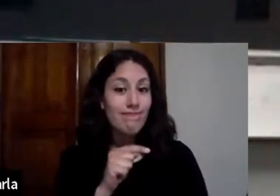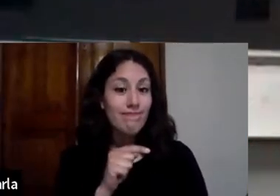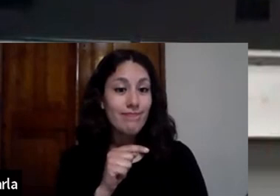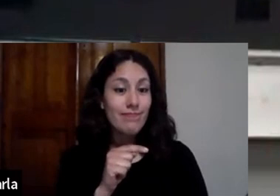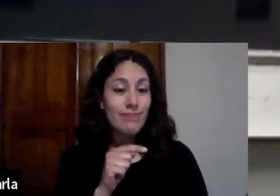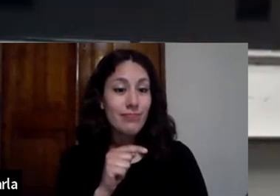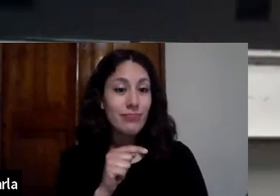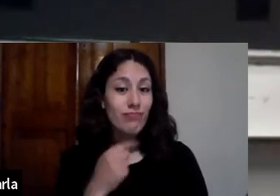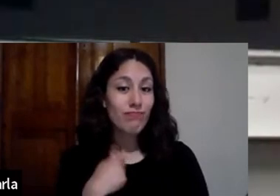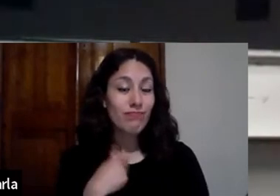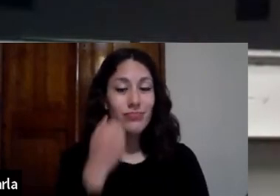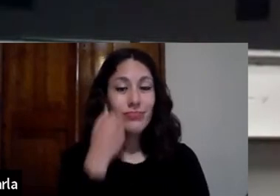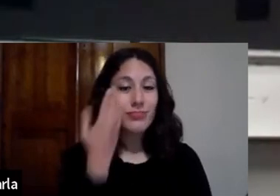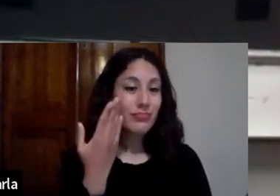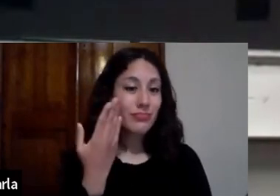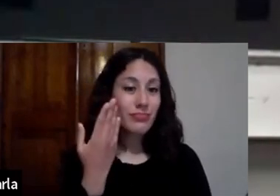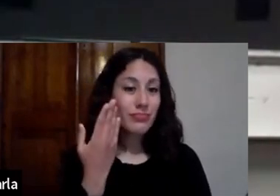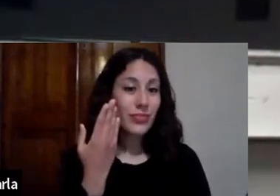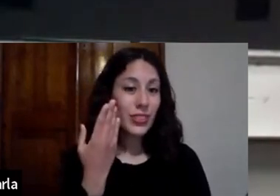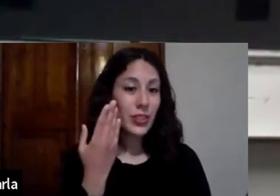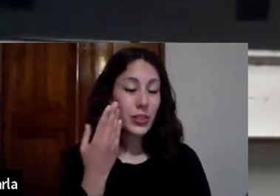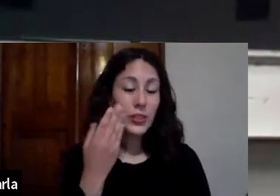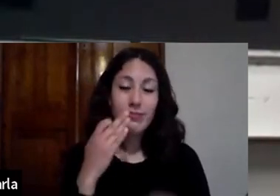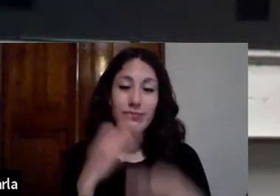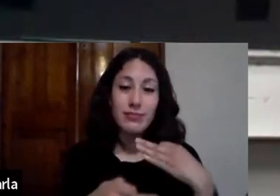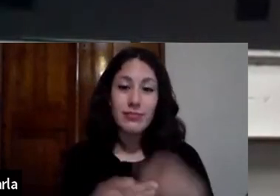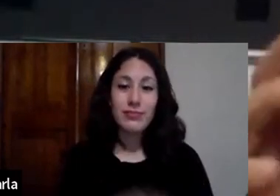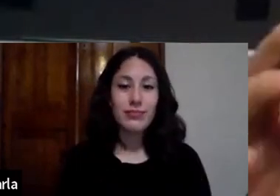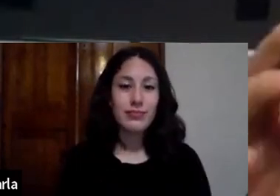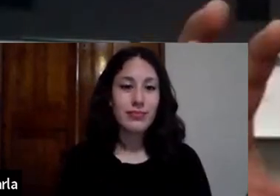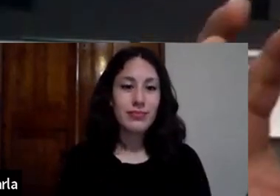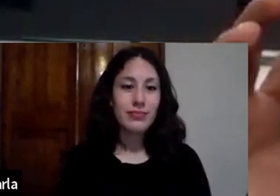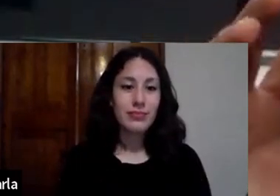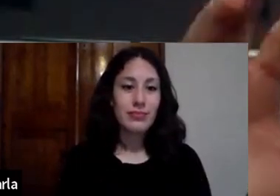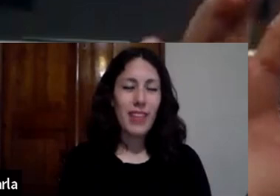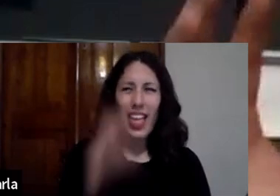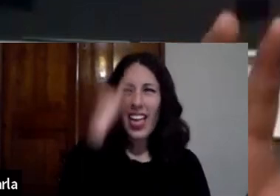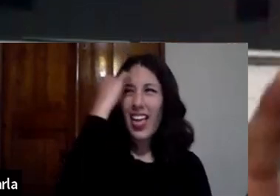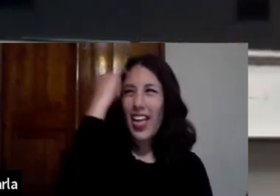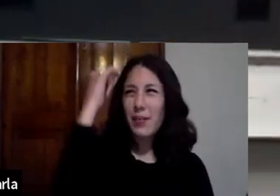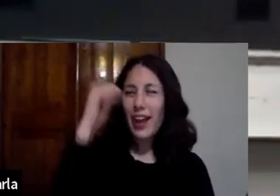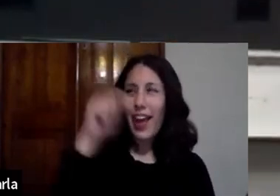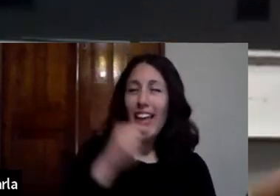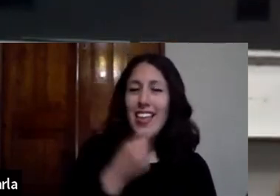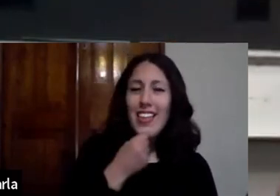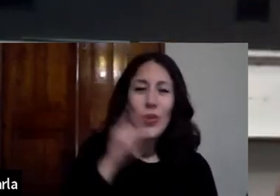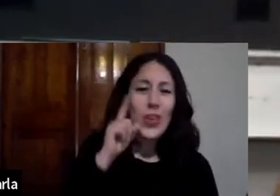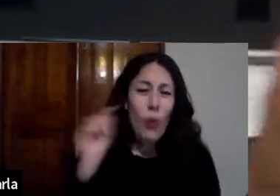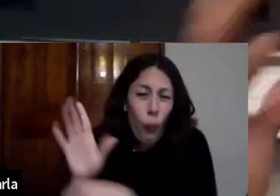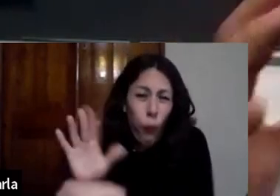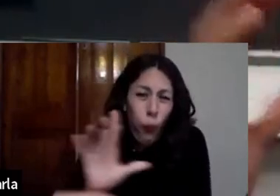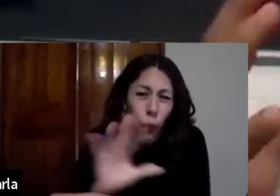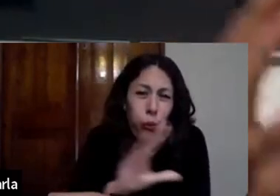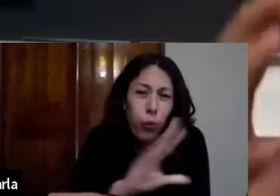yo es con lo que los quiero dejar esta noche, ¿verdad? Imagínate si en esos niños hay esa emoción y hay